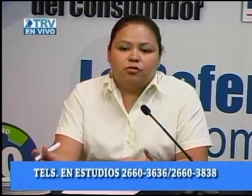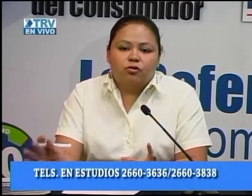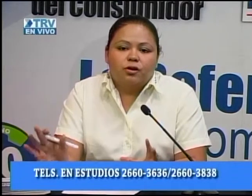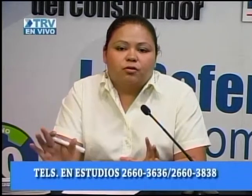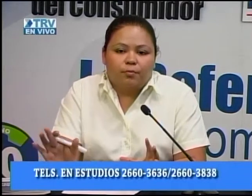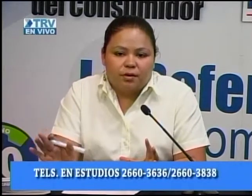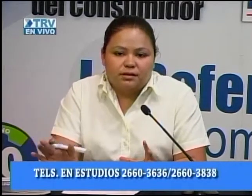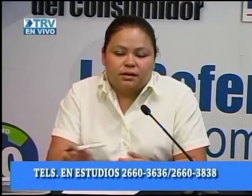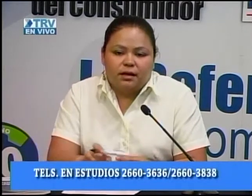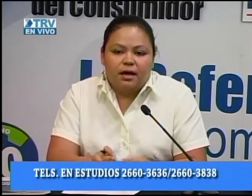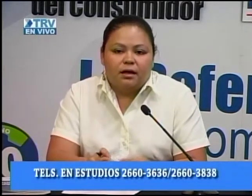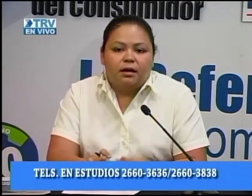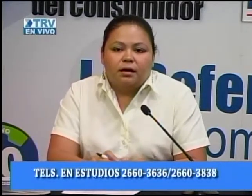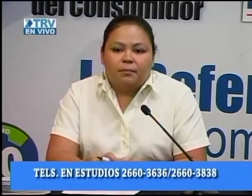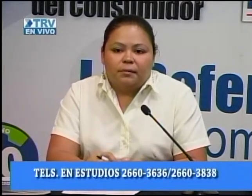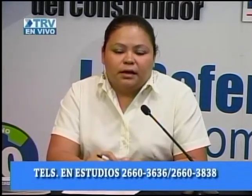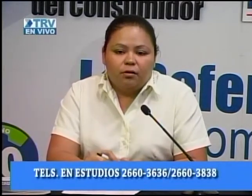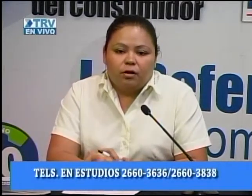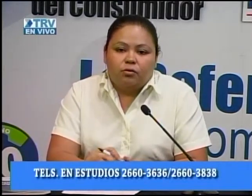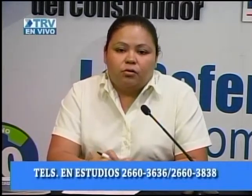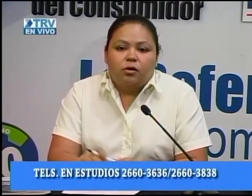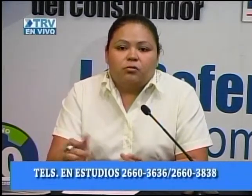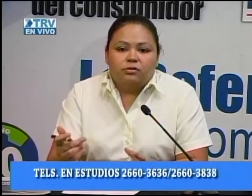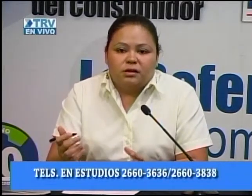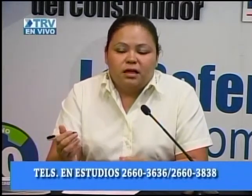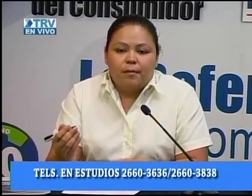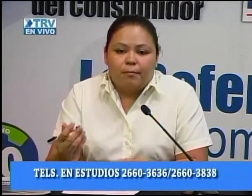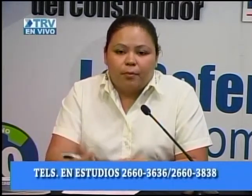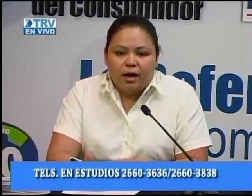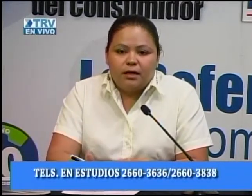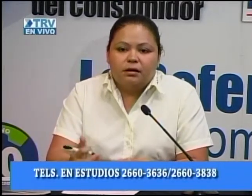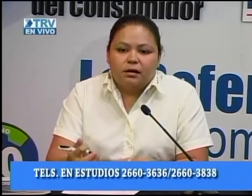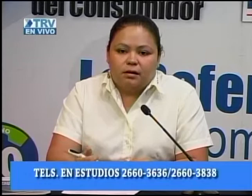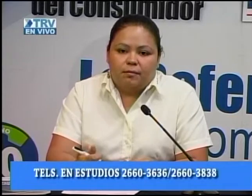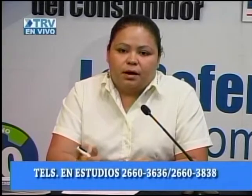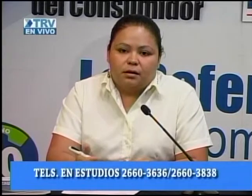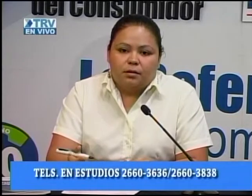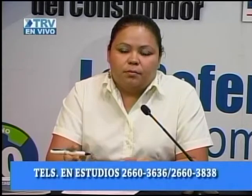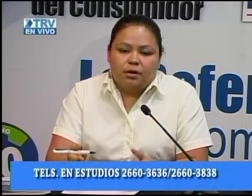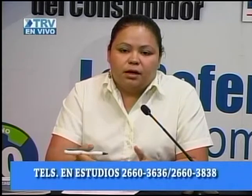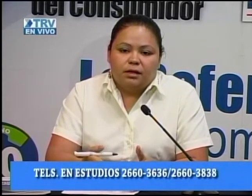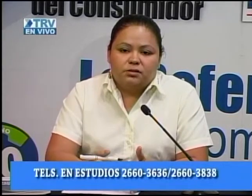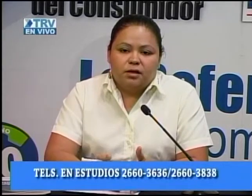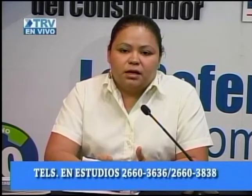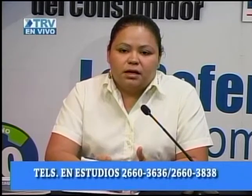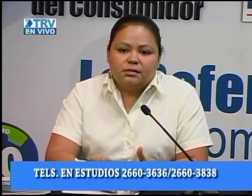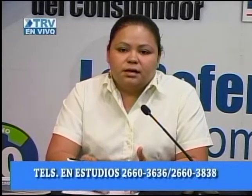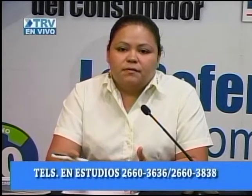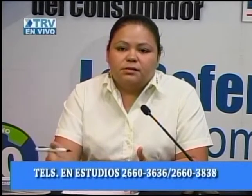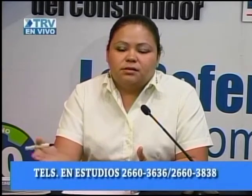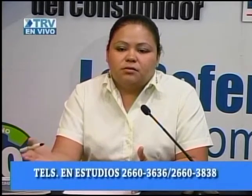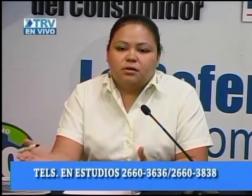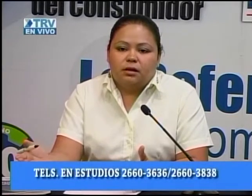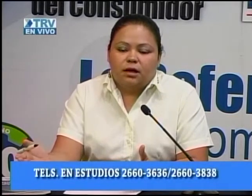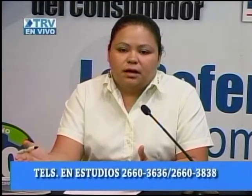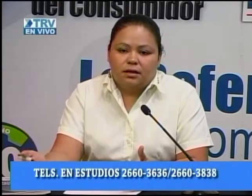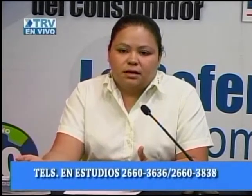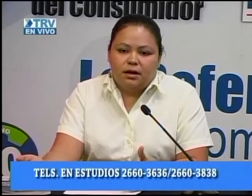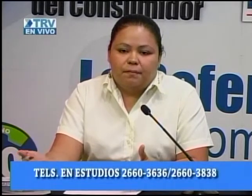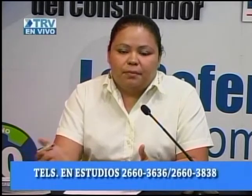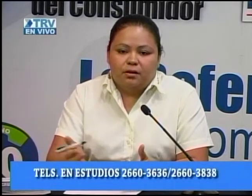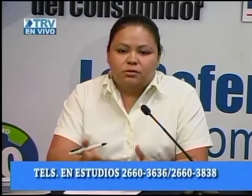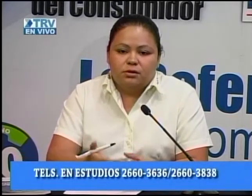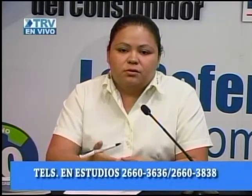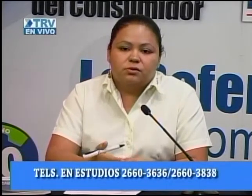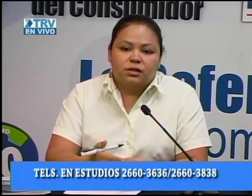dicen, no, yo ya no puedo hacer nada. Claro que no. Ustedes pueden reclamar porque el hecho de que ya se haya vencido la